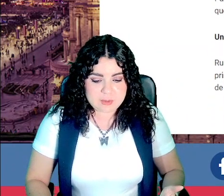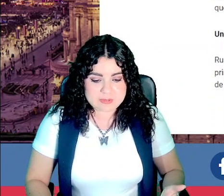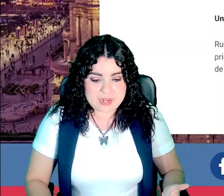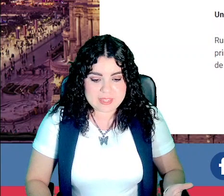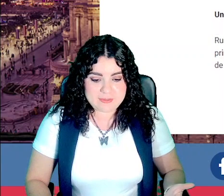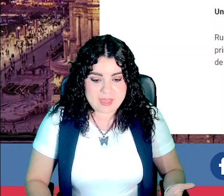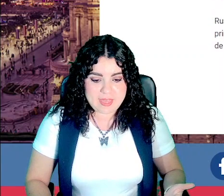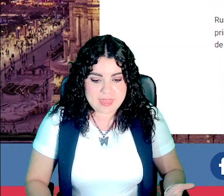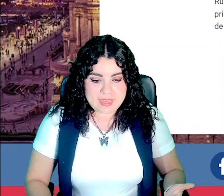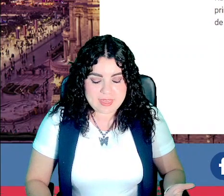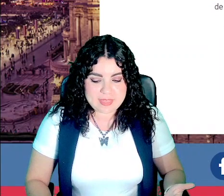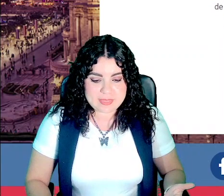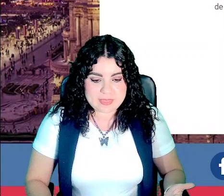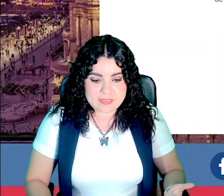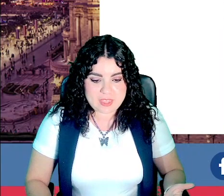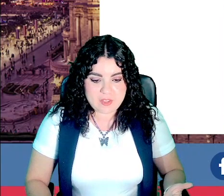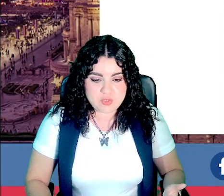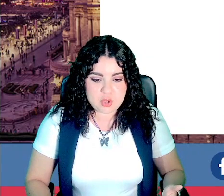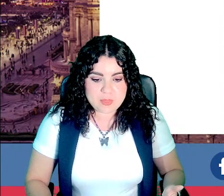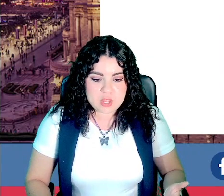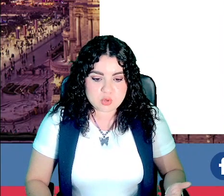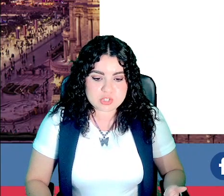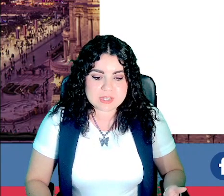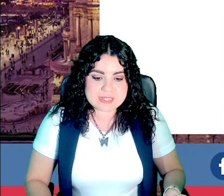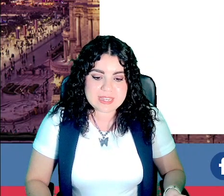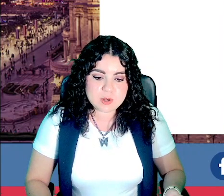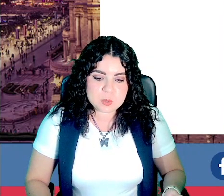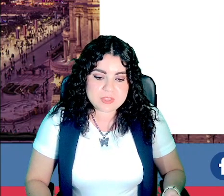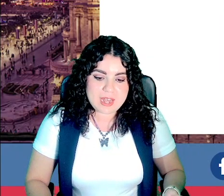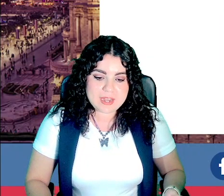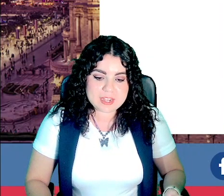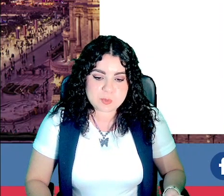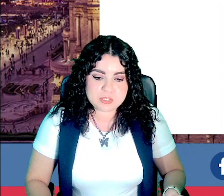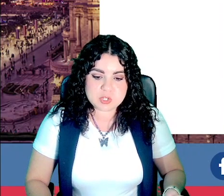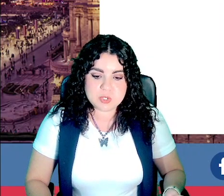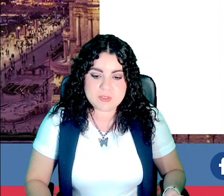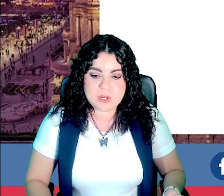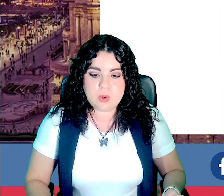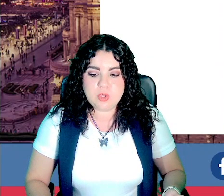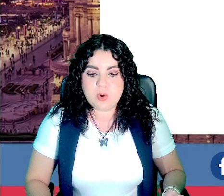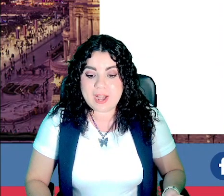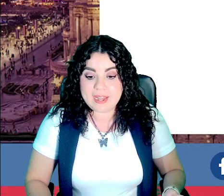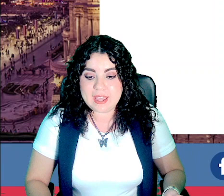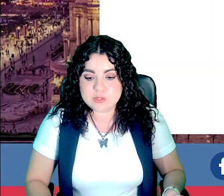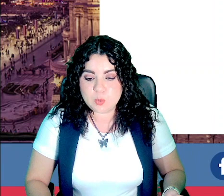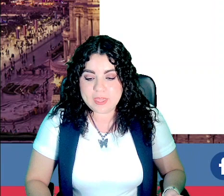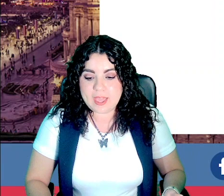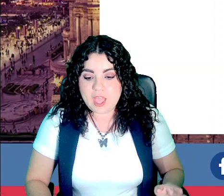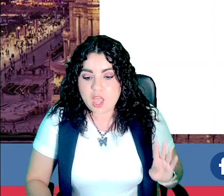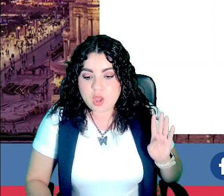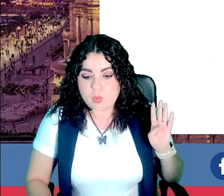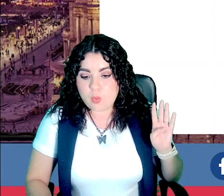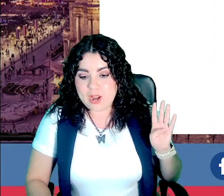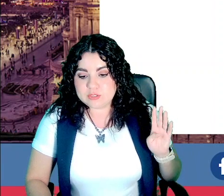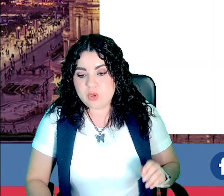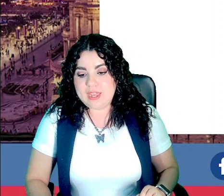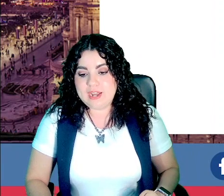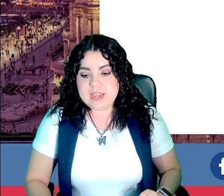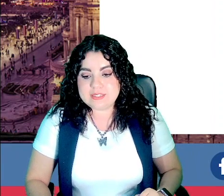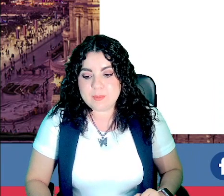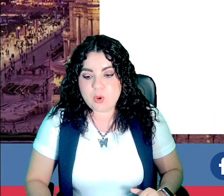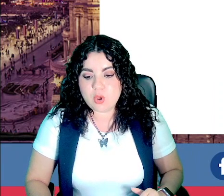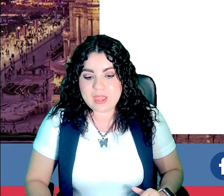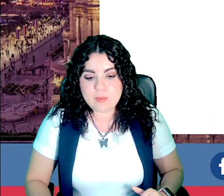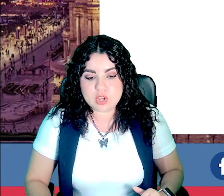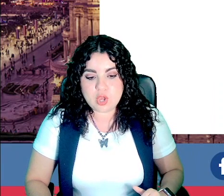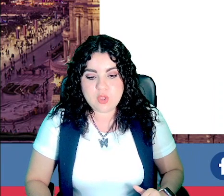Y pues bien, aquí va detallando. Rusia es líder mundial en exportación de trigo y Ucrania se ubica cuarto en la